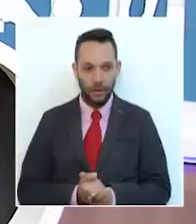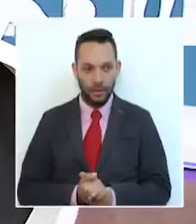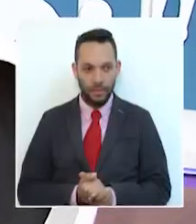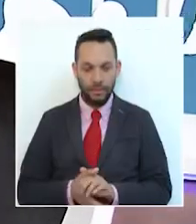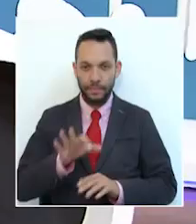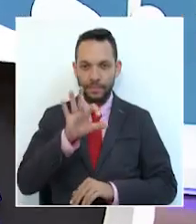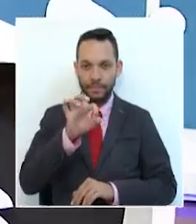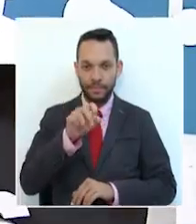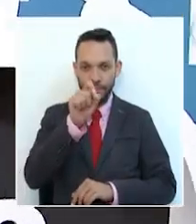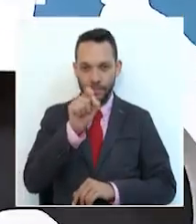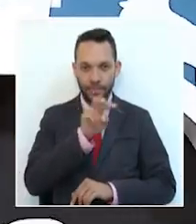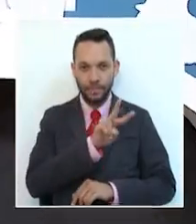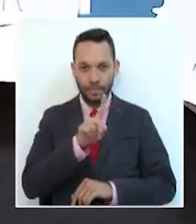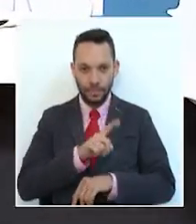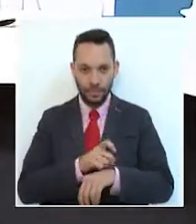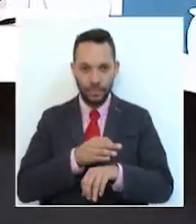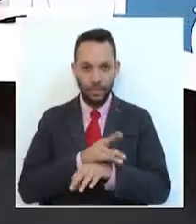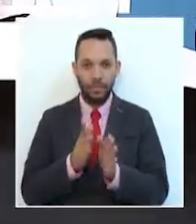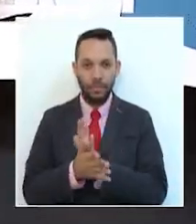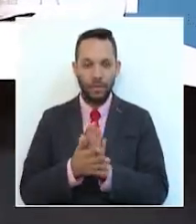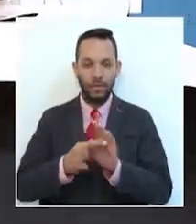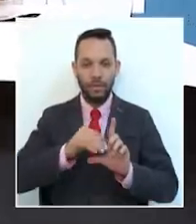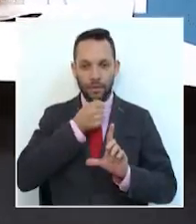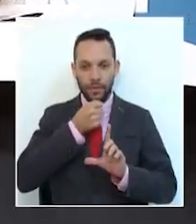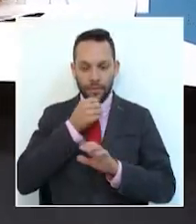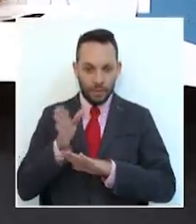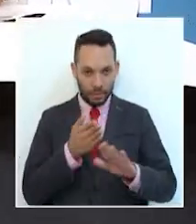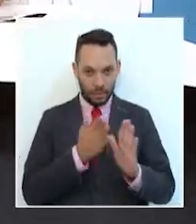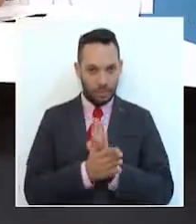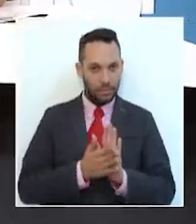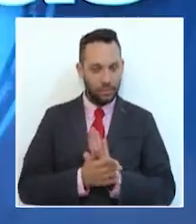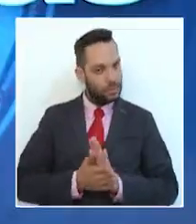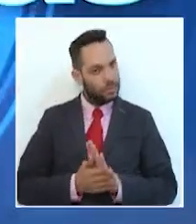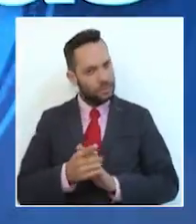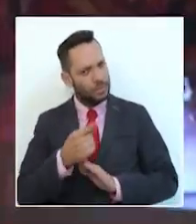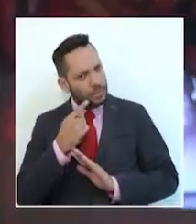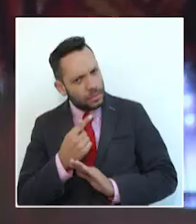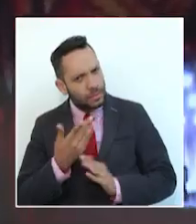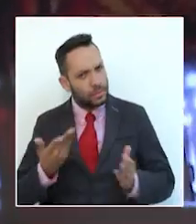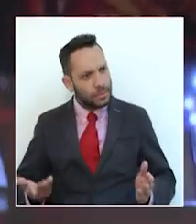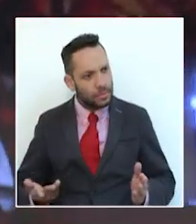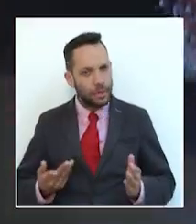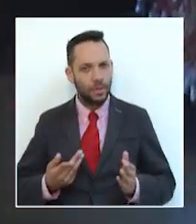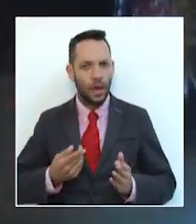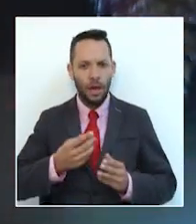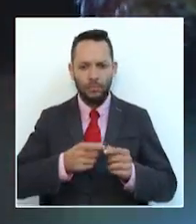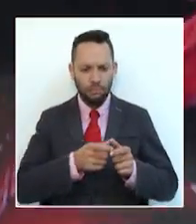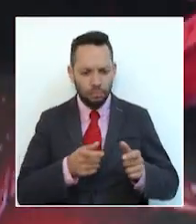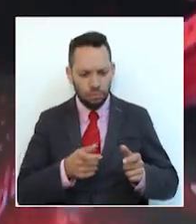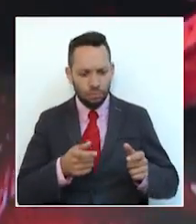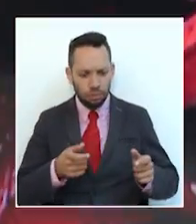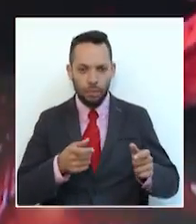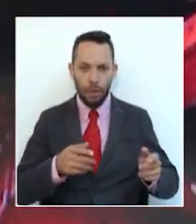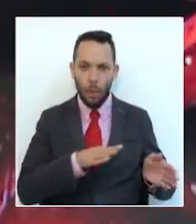Ocho 26 minutos, más información en Telecafé Noticias. Vamos con información sobre la mujer, mucha atención. El aumento de feminicidios y la falta de celeridad